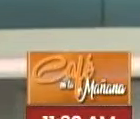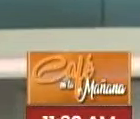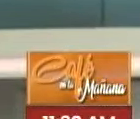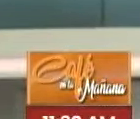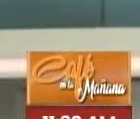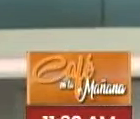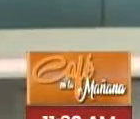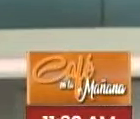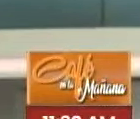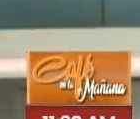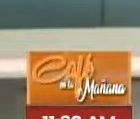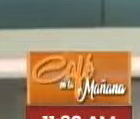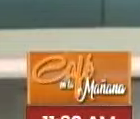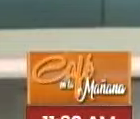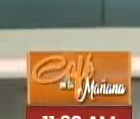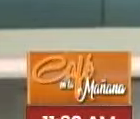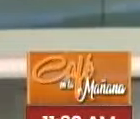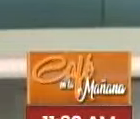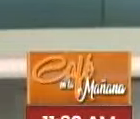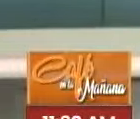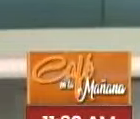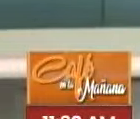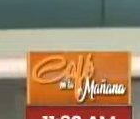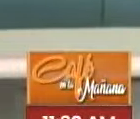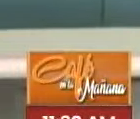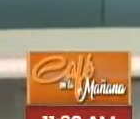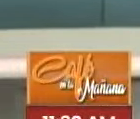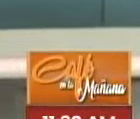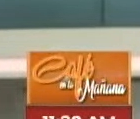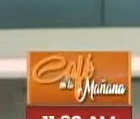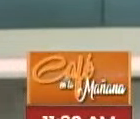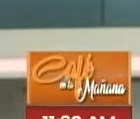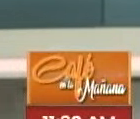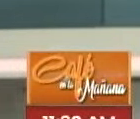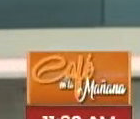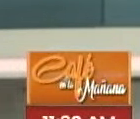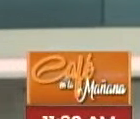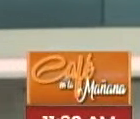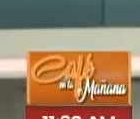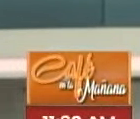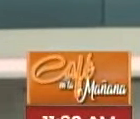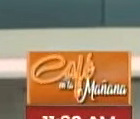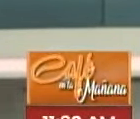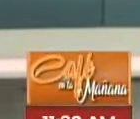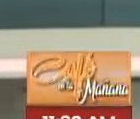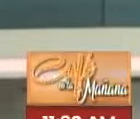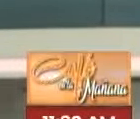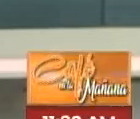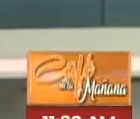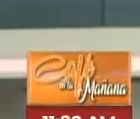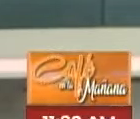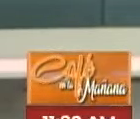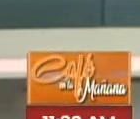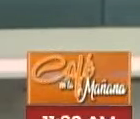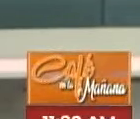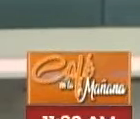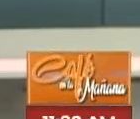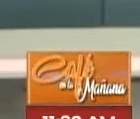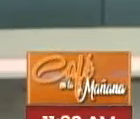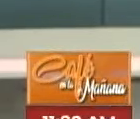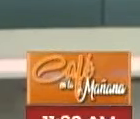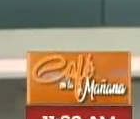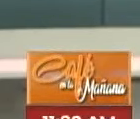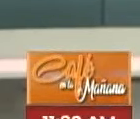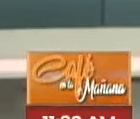los elementos y consecuencias que ha traído estas acciones unilaterales que mantiene Estados Unidos y en el caso también de la Unión Europea